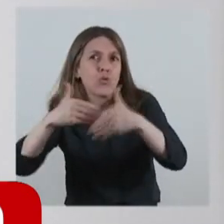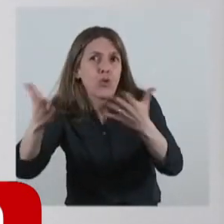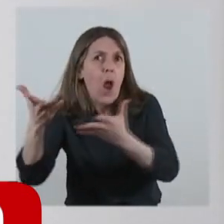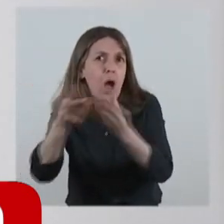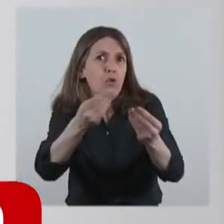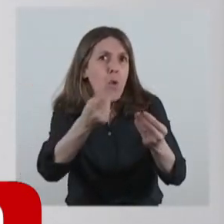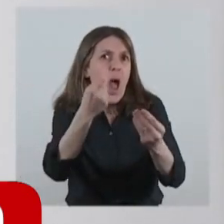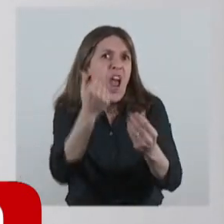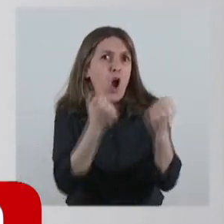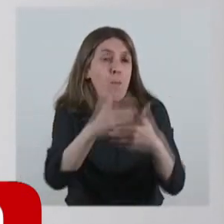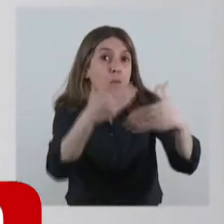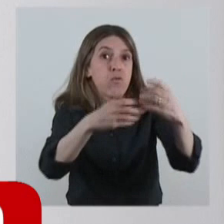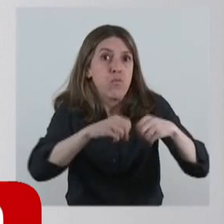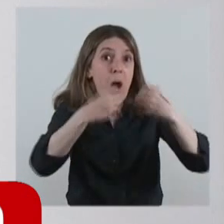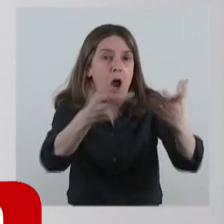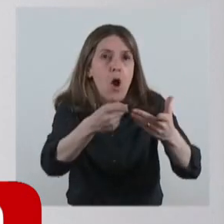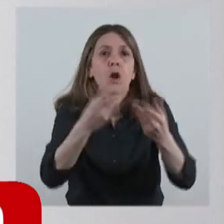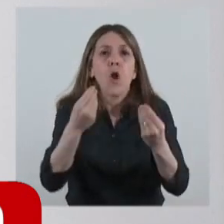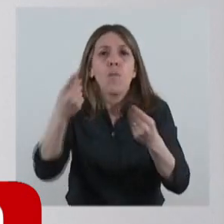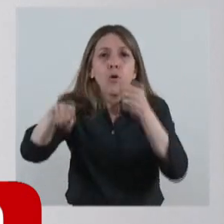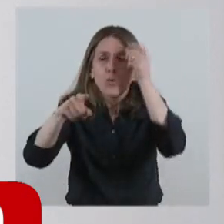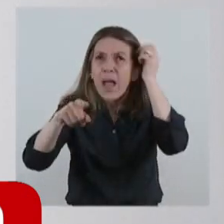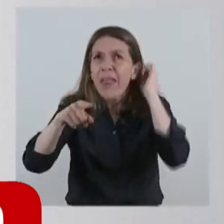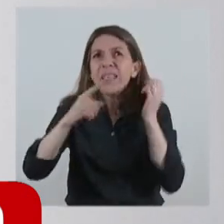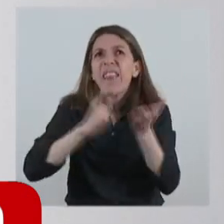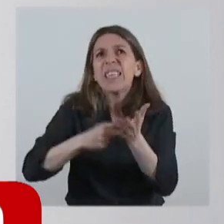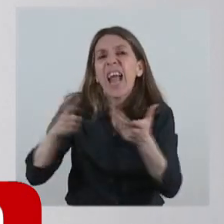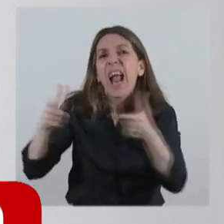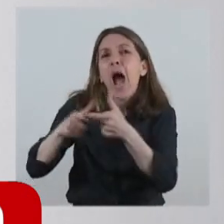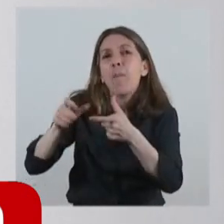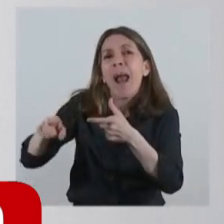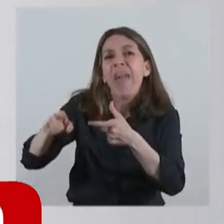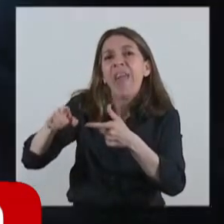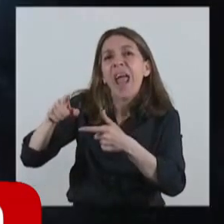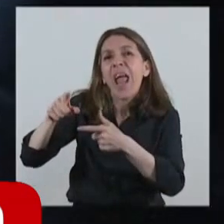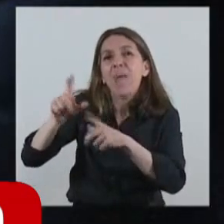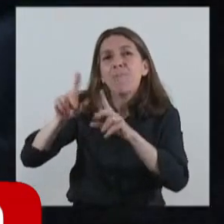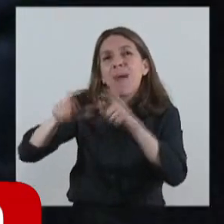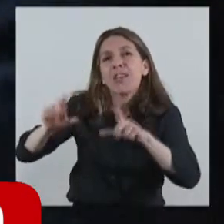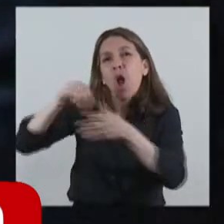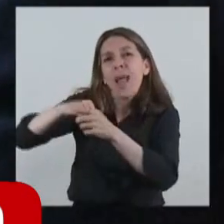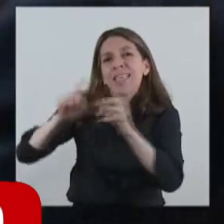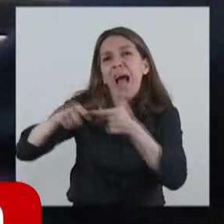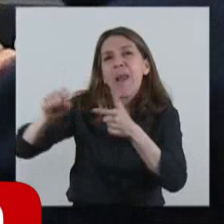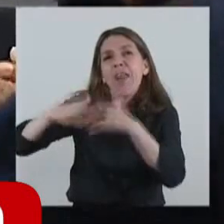saber, cómo evalúan las medidas desde la Cámara de la Construcción. Muchas gracias.